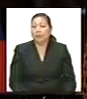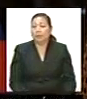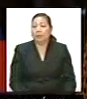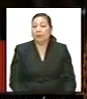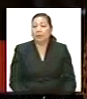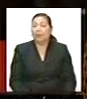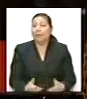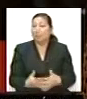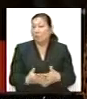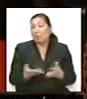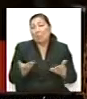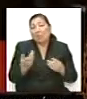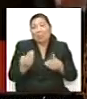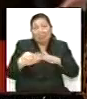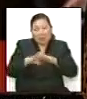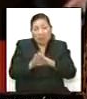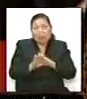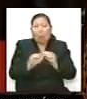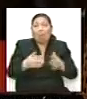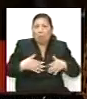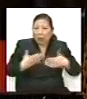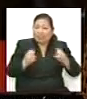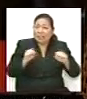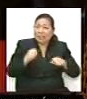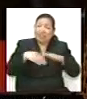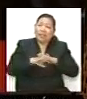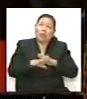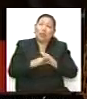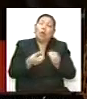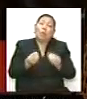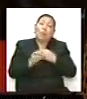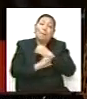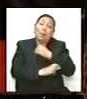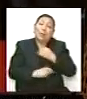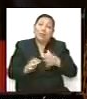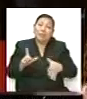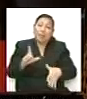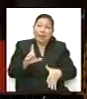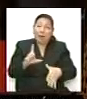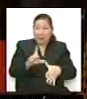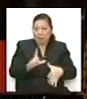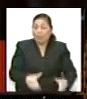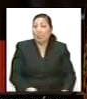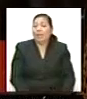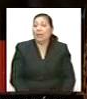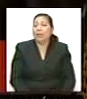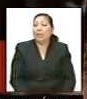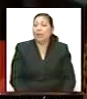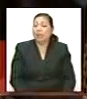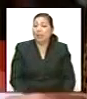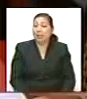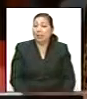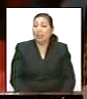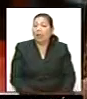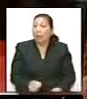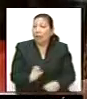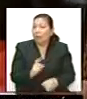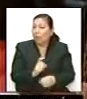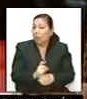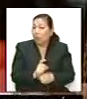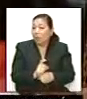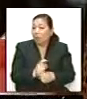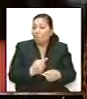de Latinoamérica, y que nosotros podamos avanzar, sobre todo, por ejemplo, aquí en el área de educación,